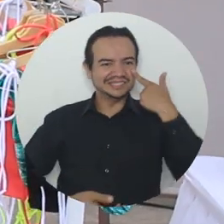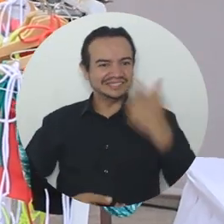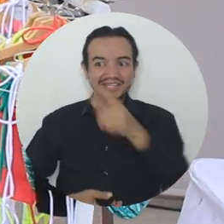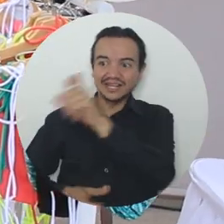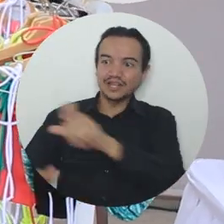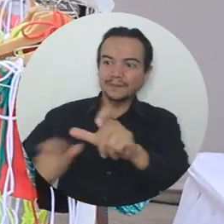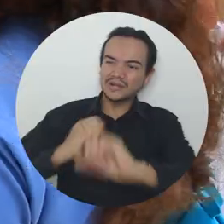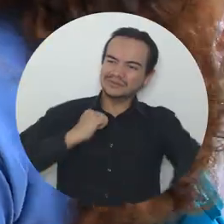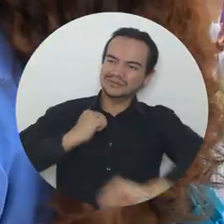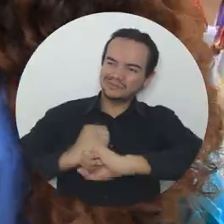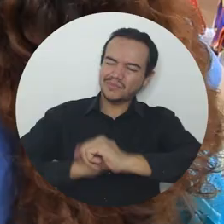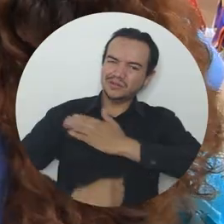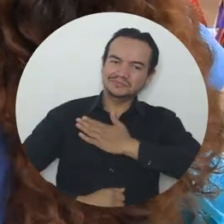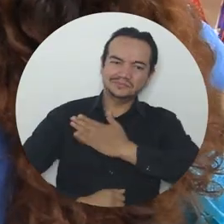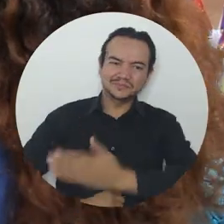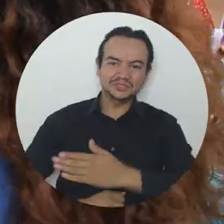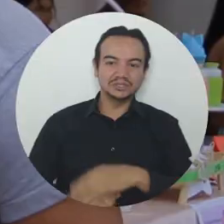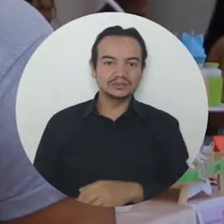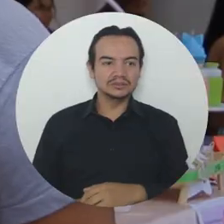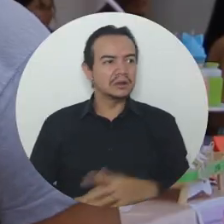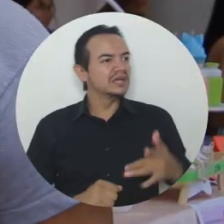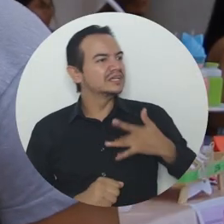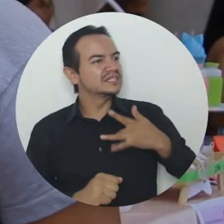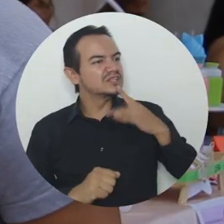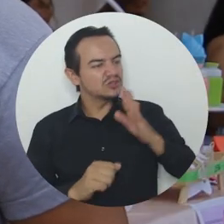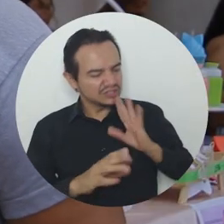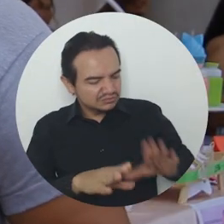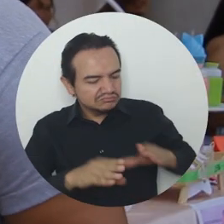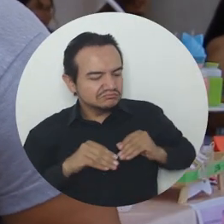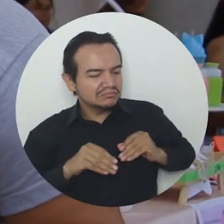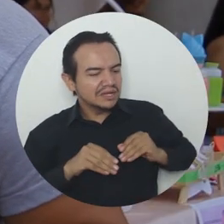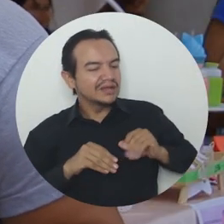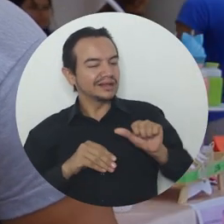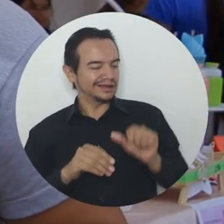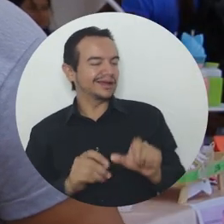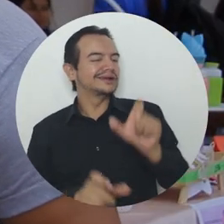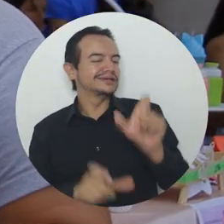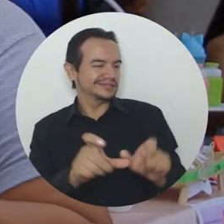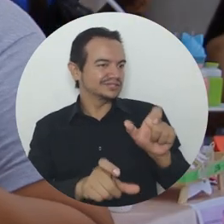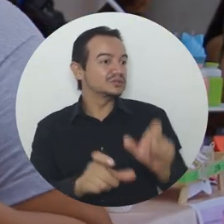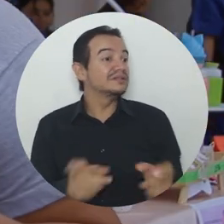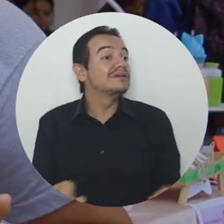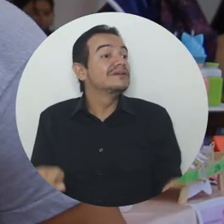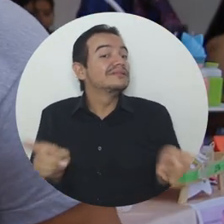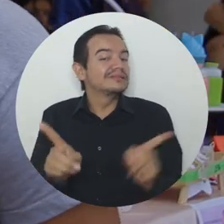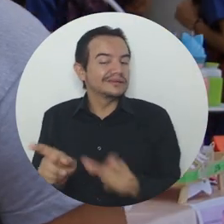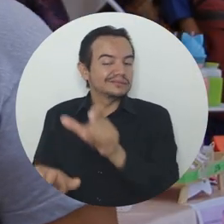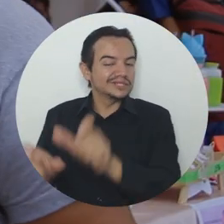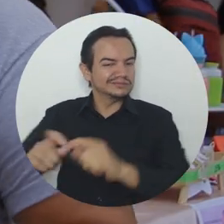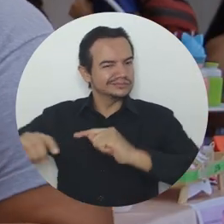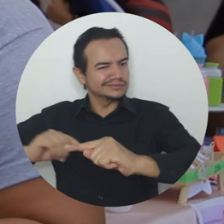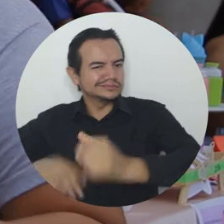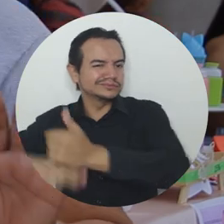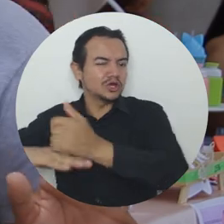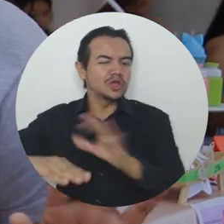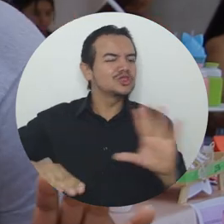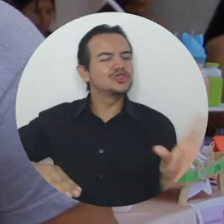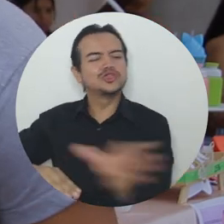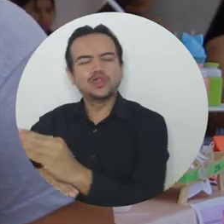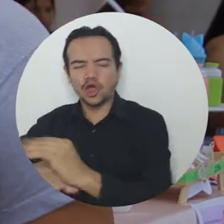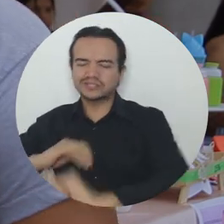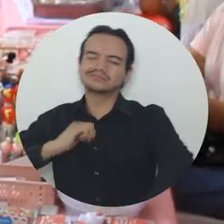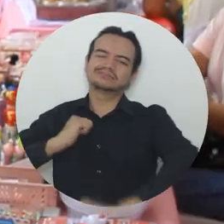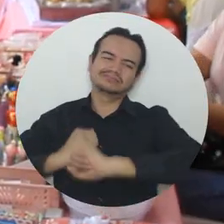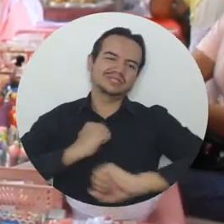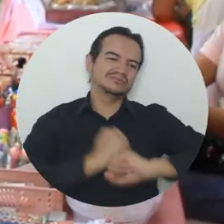chévere, las personas son muy colaboradoras. Siento que la acogida ha sido de parte de los estudiantados, también de la parte directiva. O sea, todo el mundo